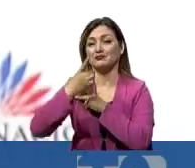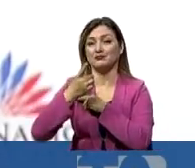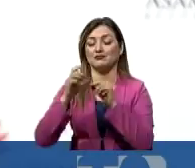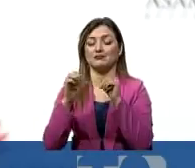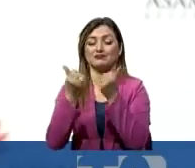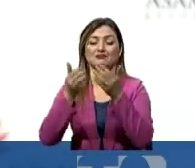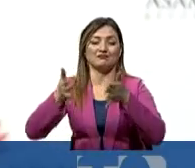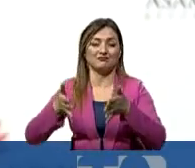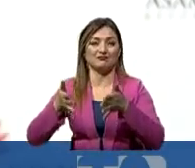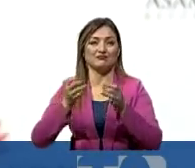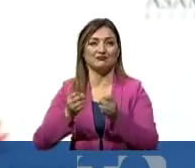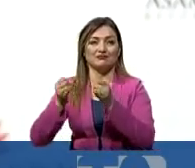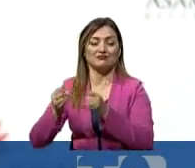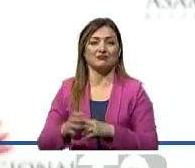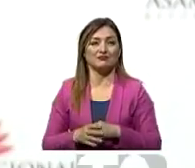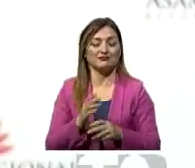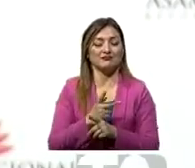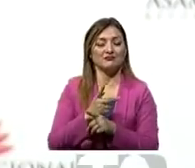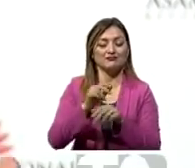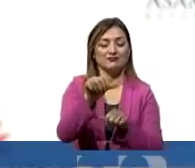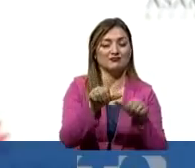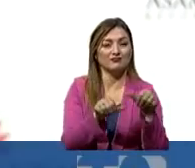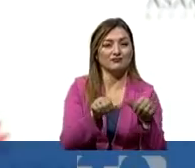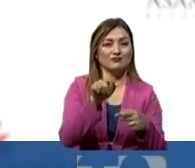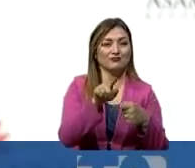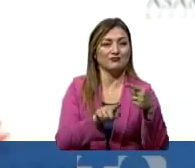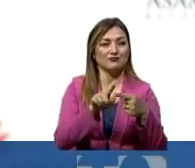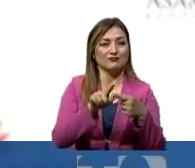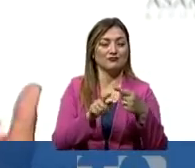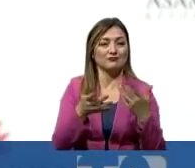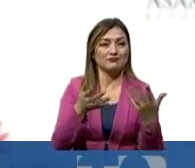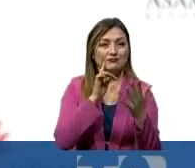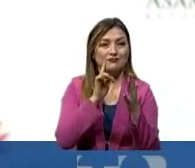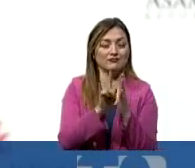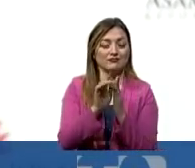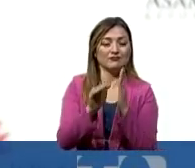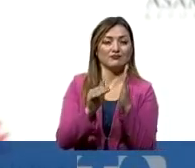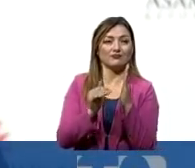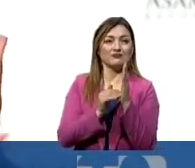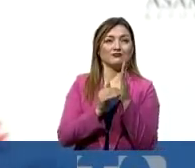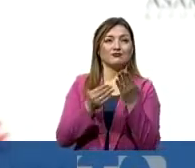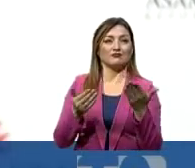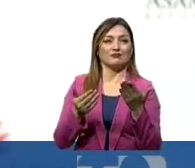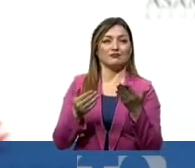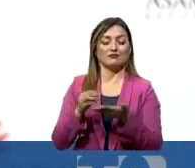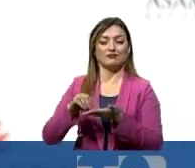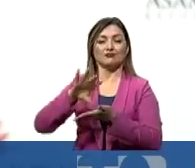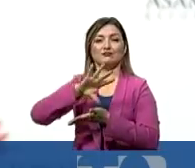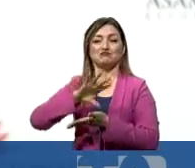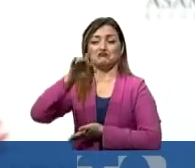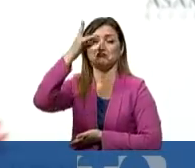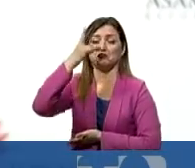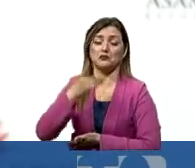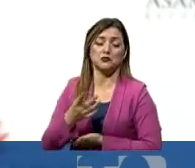la solución. Si el Consejo de Administración Legislativa no podría conocer esta denuncia porque es contra todos, debería ser el Pleno de la Asamblea